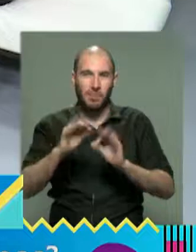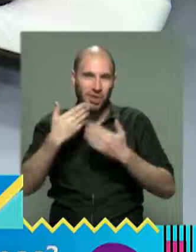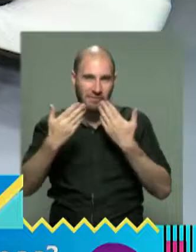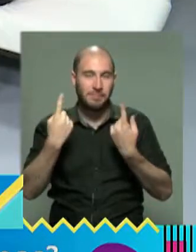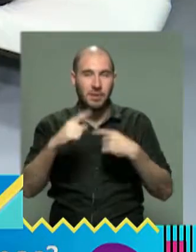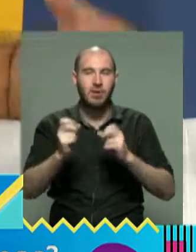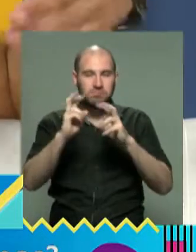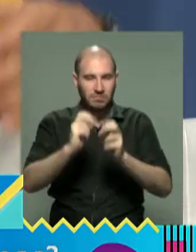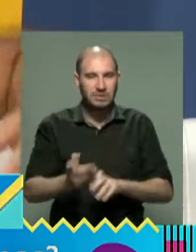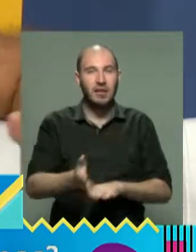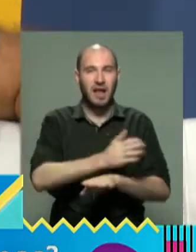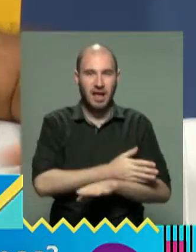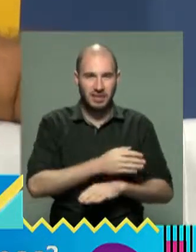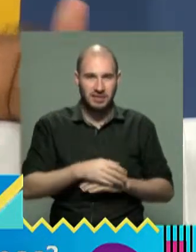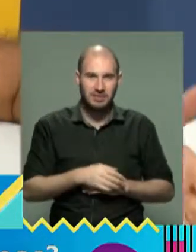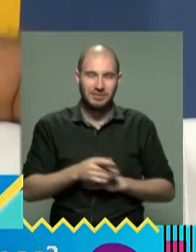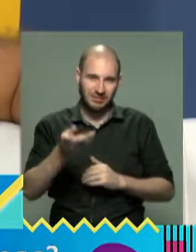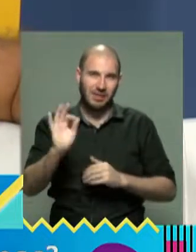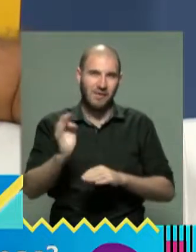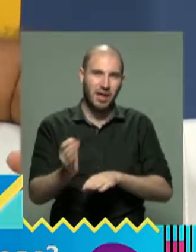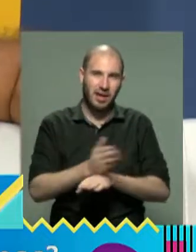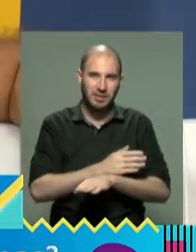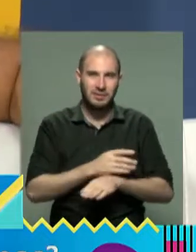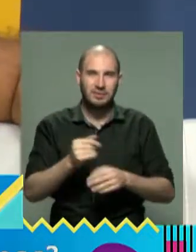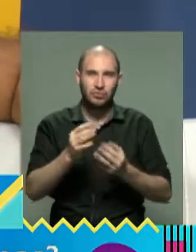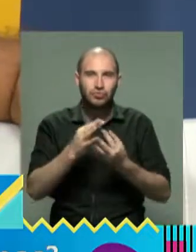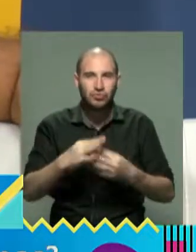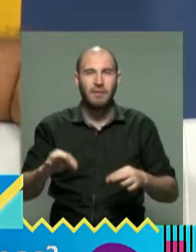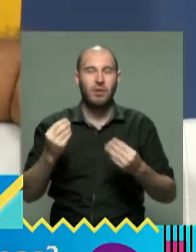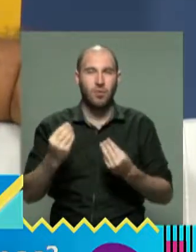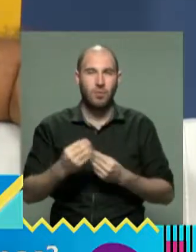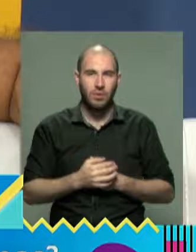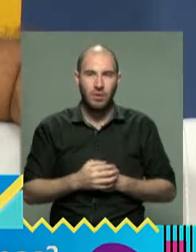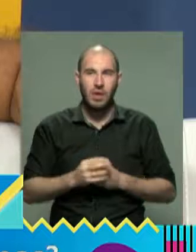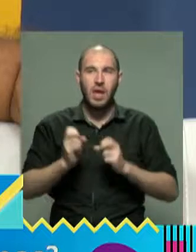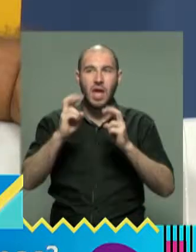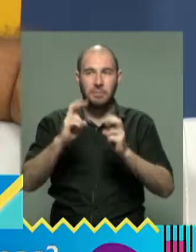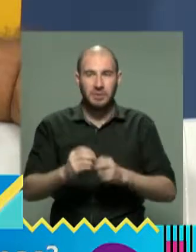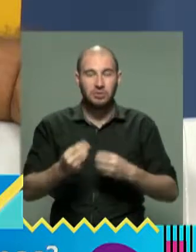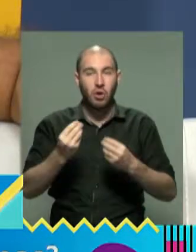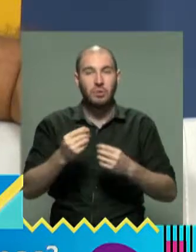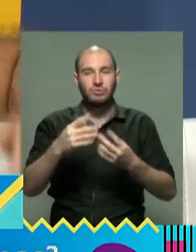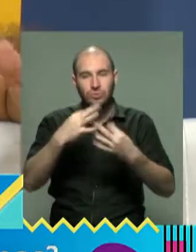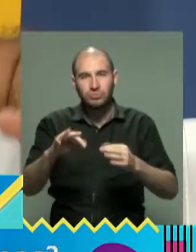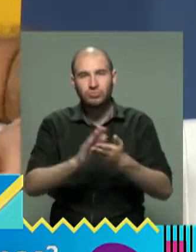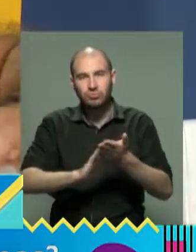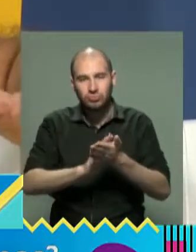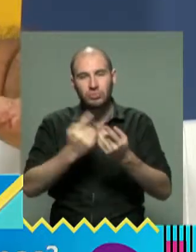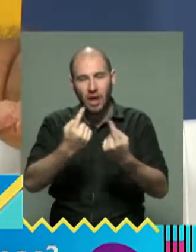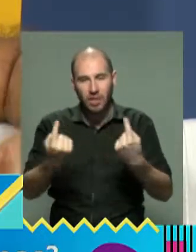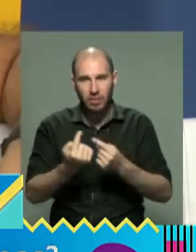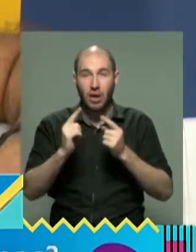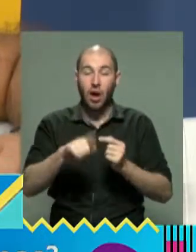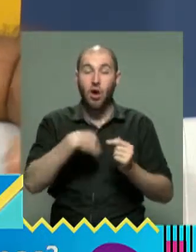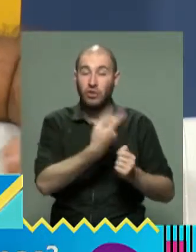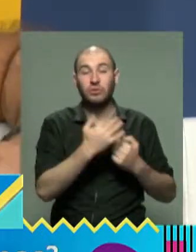está todo estudiado y está todo, se sale de eso. Y se sale en base al estudio de cómo salir de cada una y otras que no se